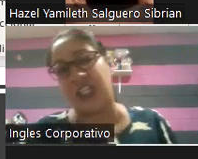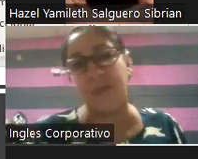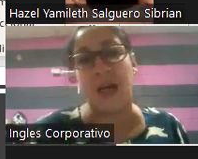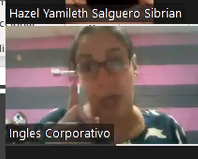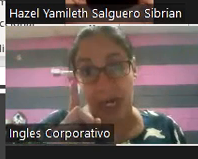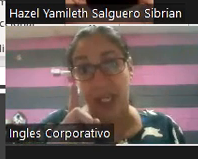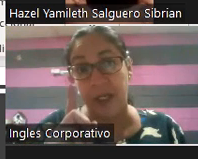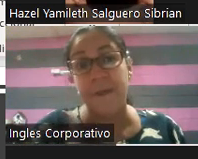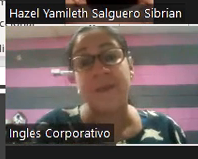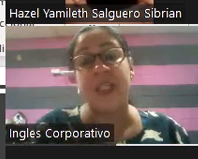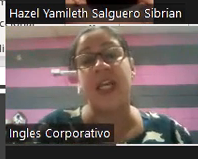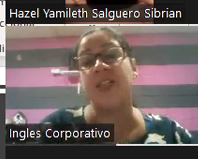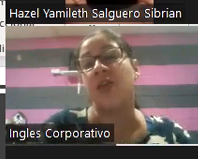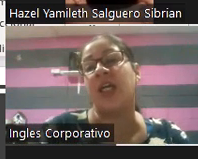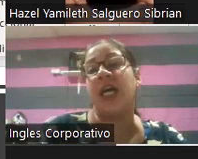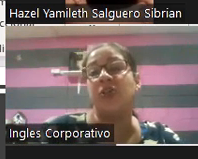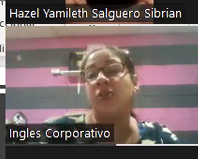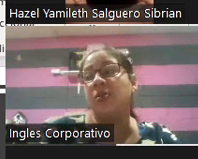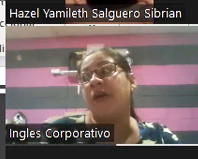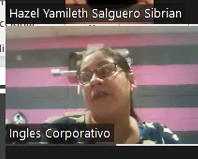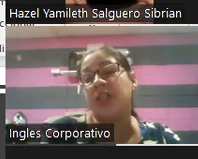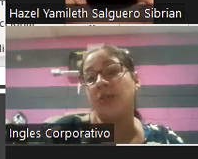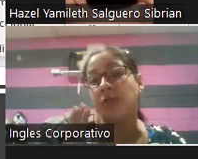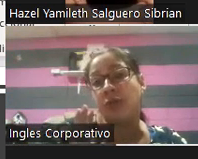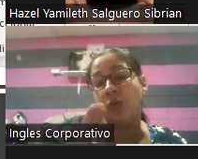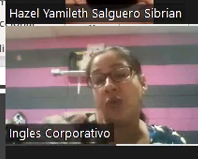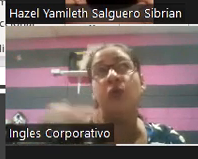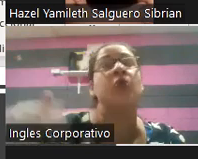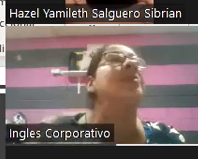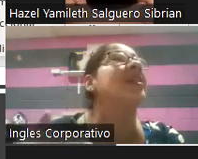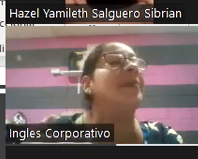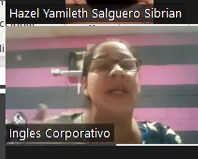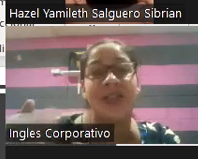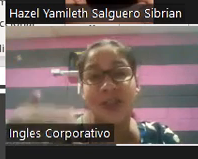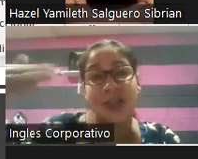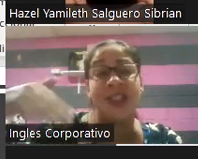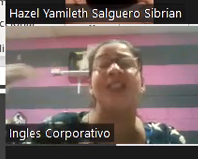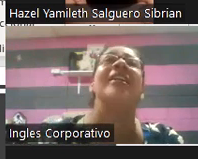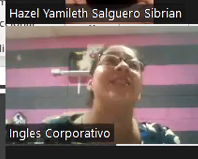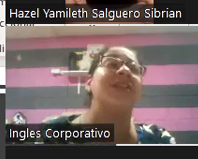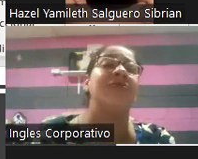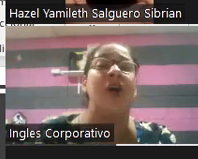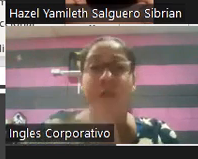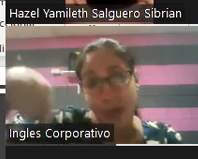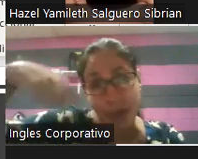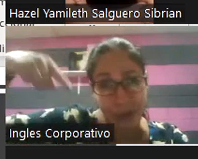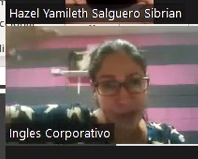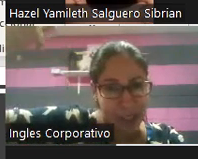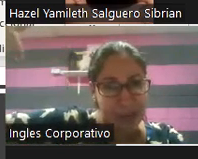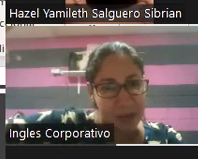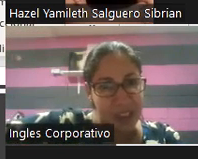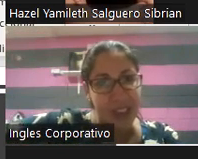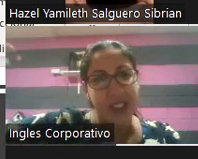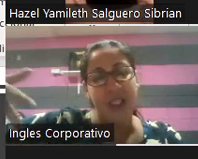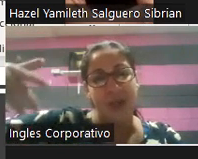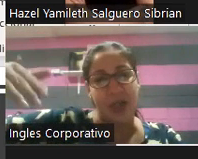colchita mi almohada y ando cargando a veces un un cómo se llaman estos esteel un